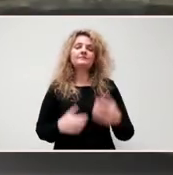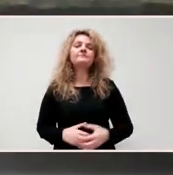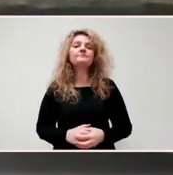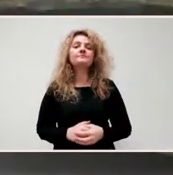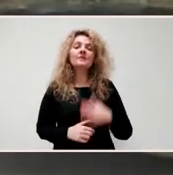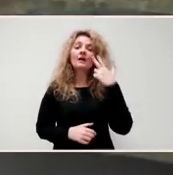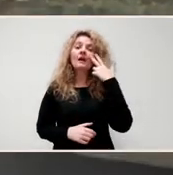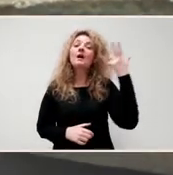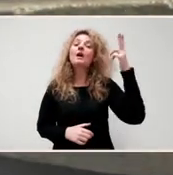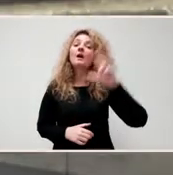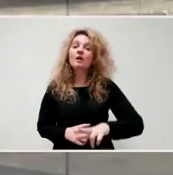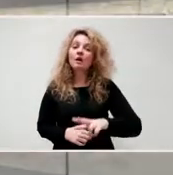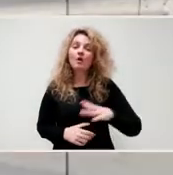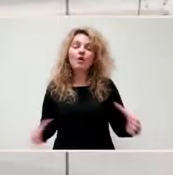mangue.